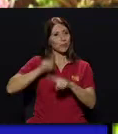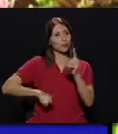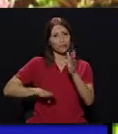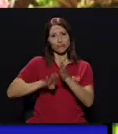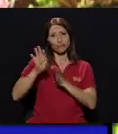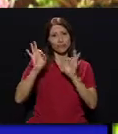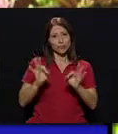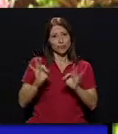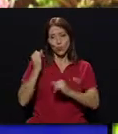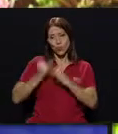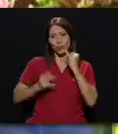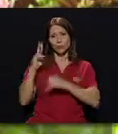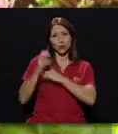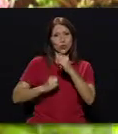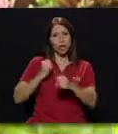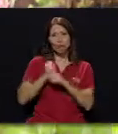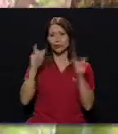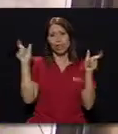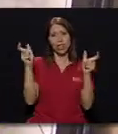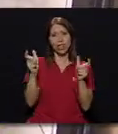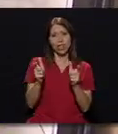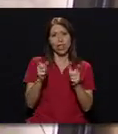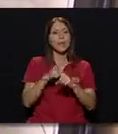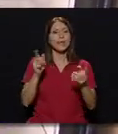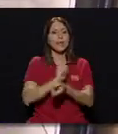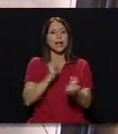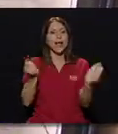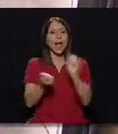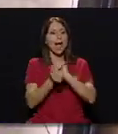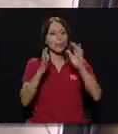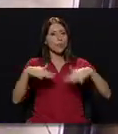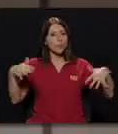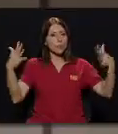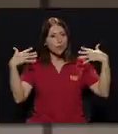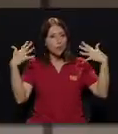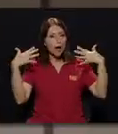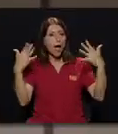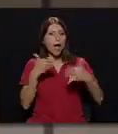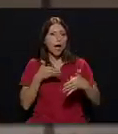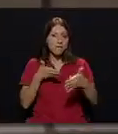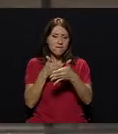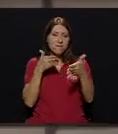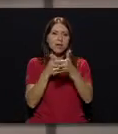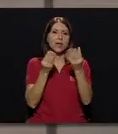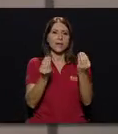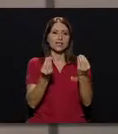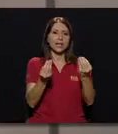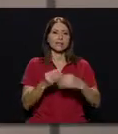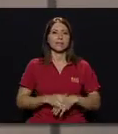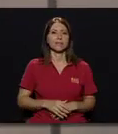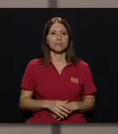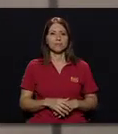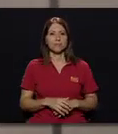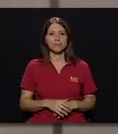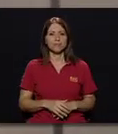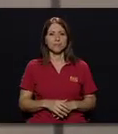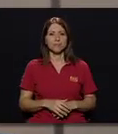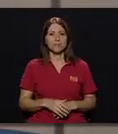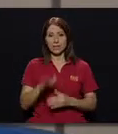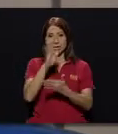dos últimos años. La producción ha sido muy baja, pero sí, el cambio climático es lo que yo diría que nos ha afectado